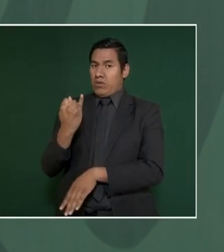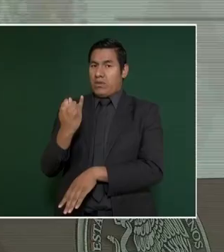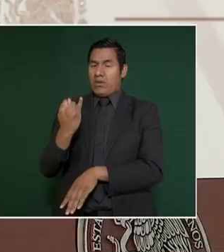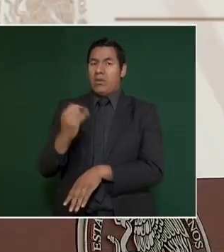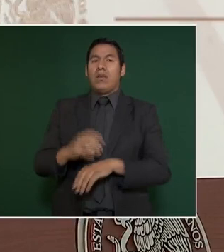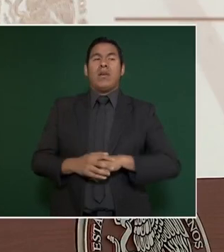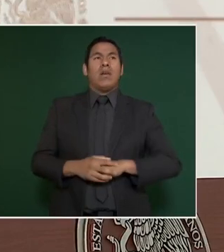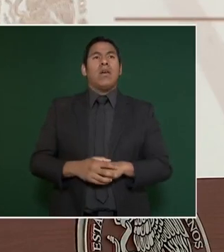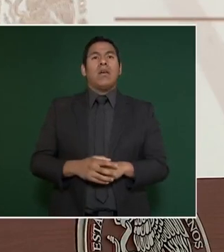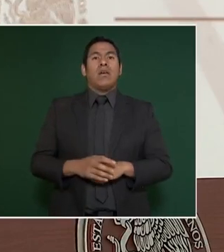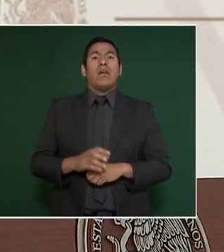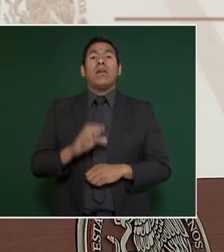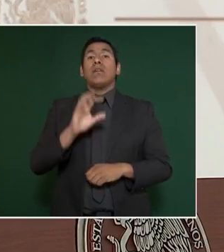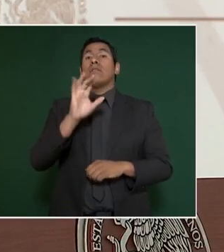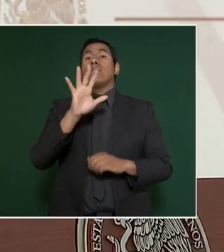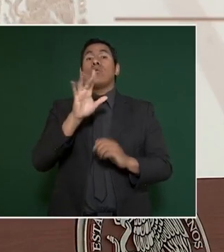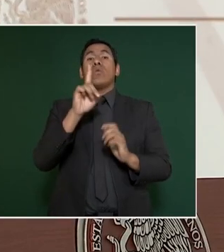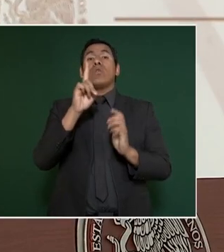51000